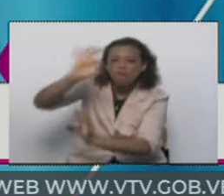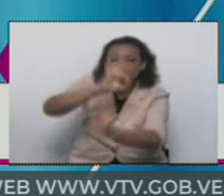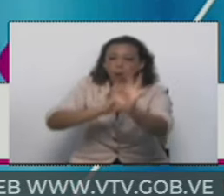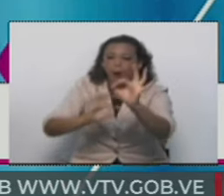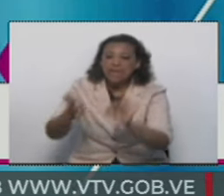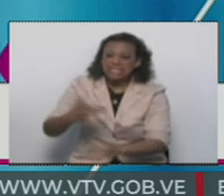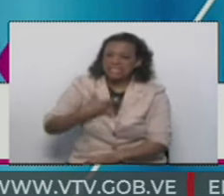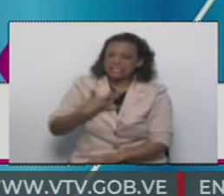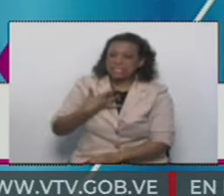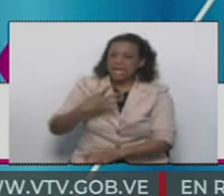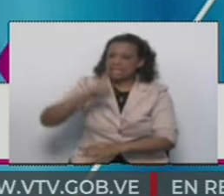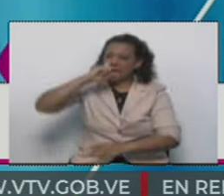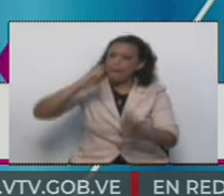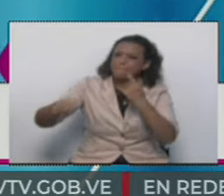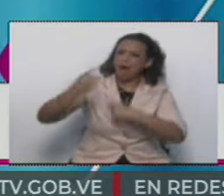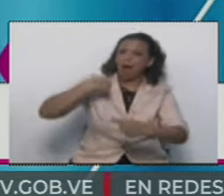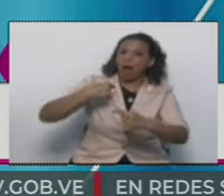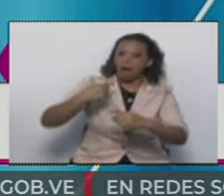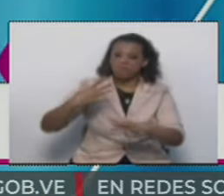¿Ah?